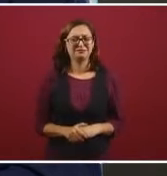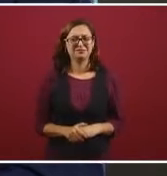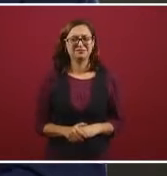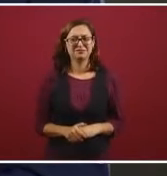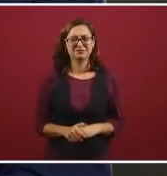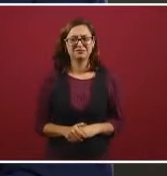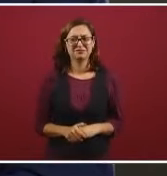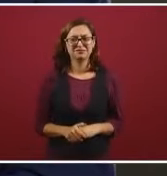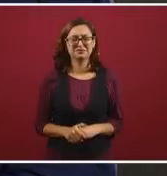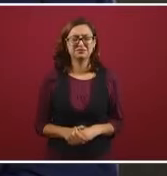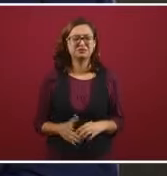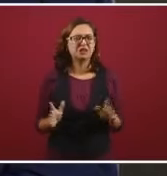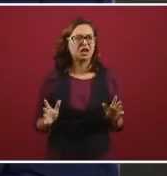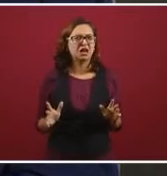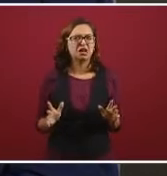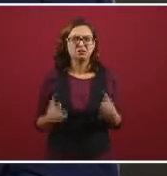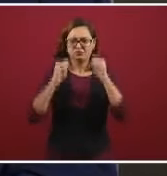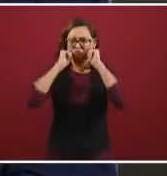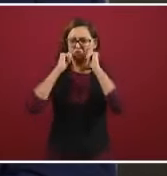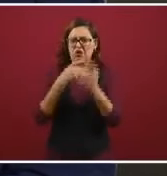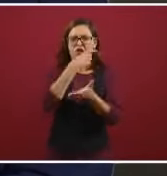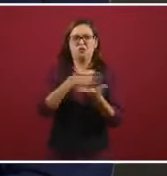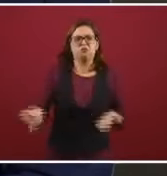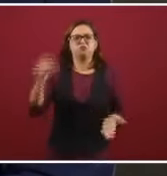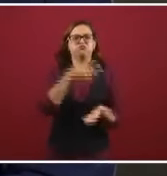no comprar por comprar,